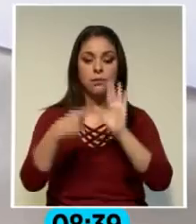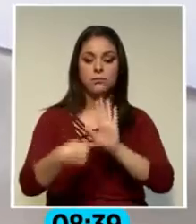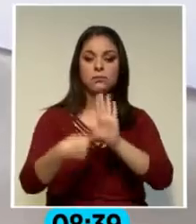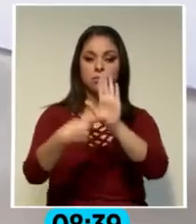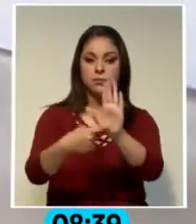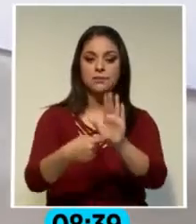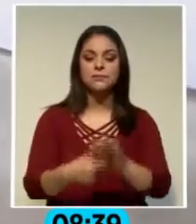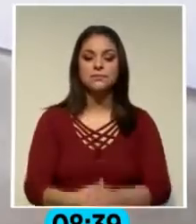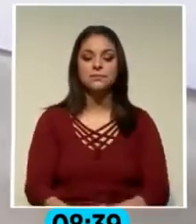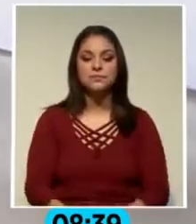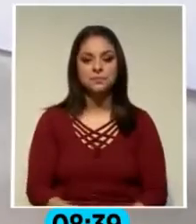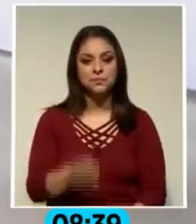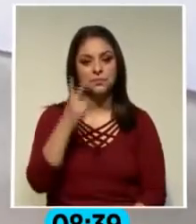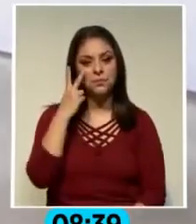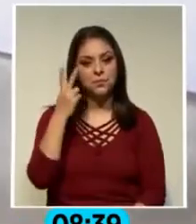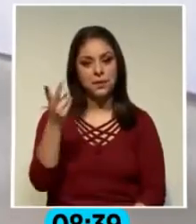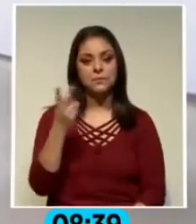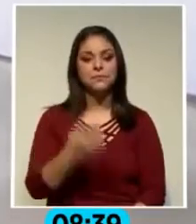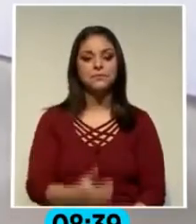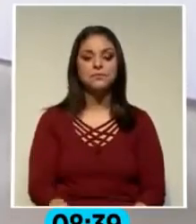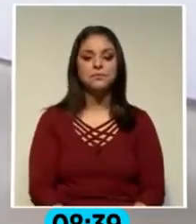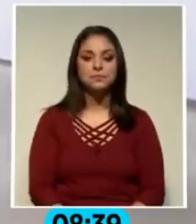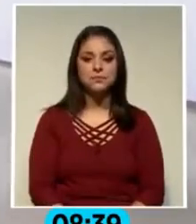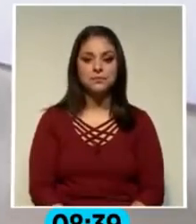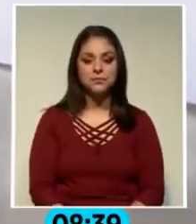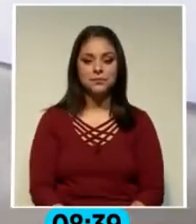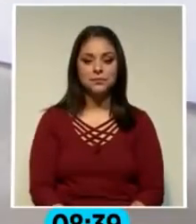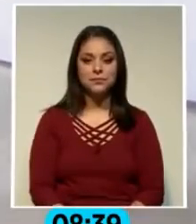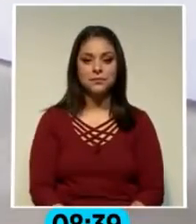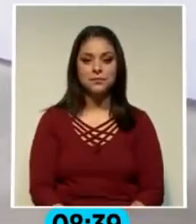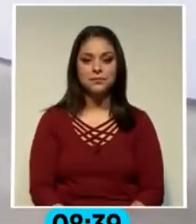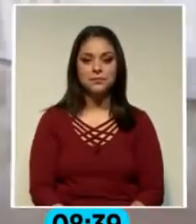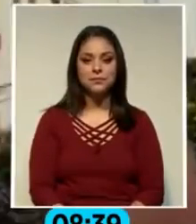presentar. Veamos. Vamos.